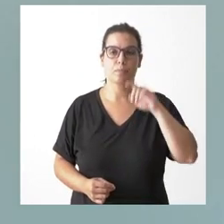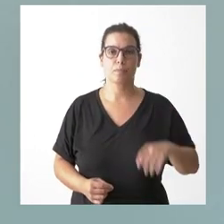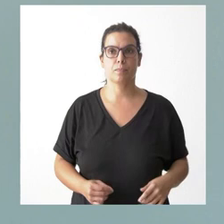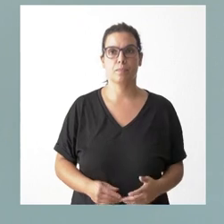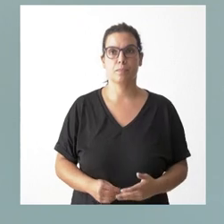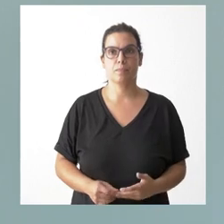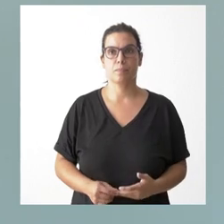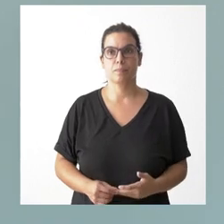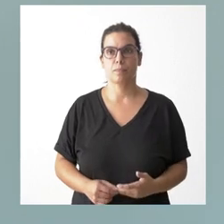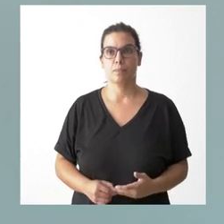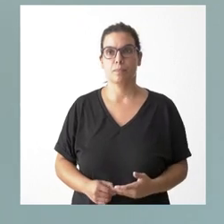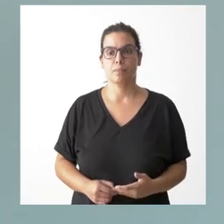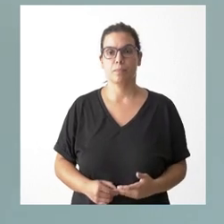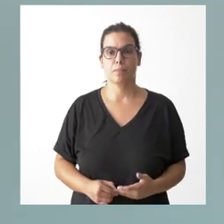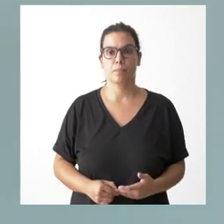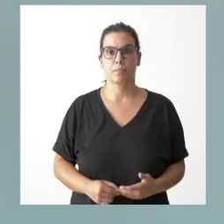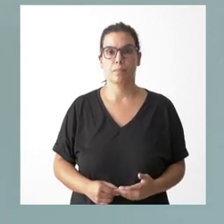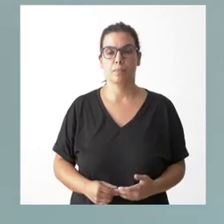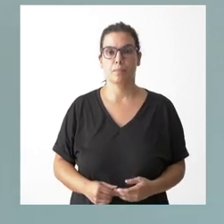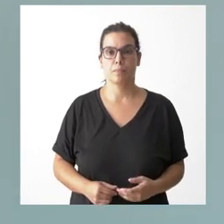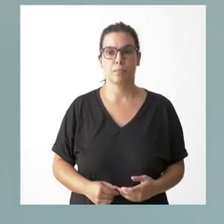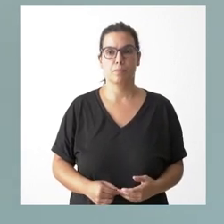En los hospitales no.